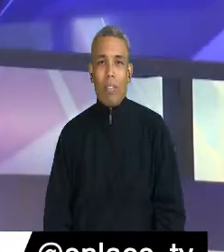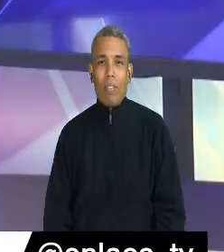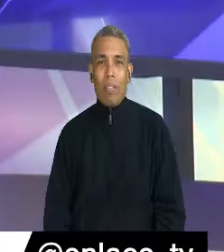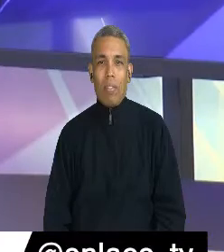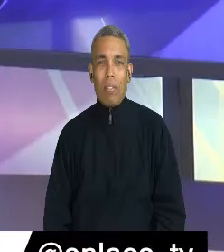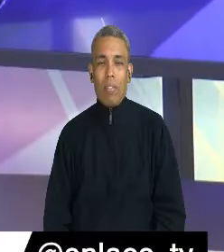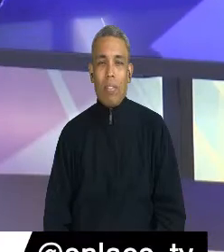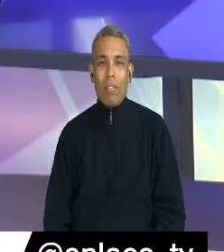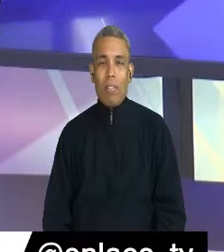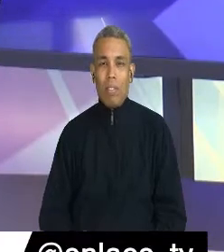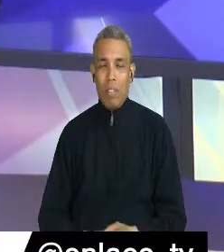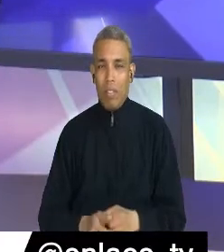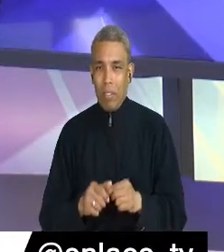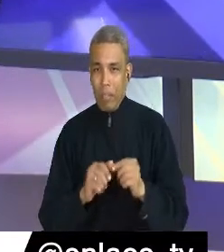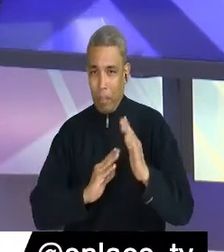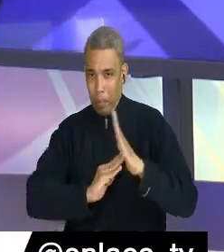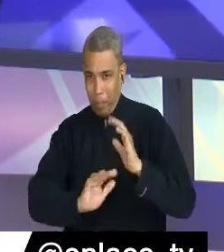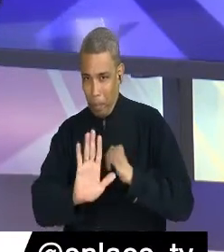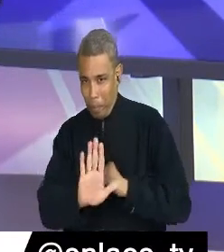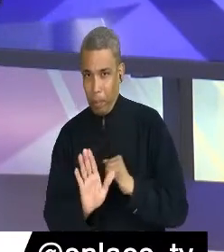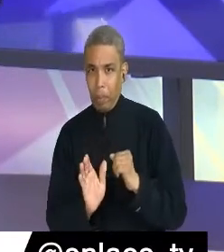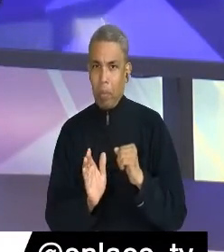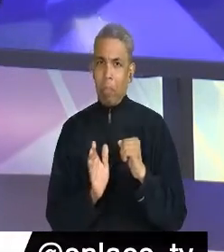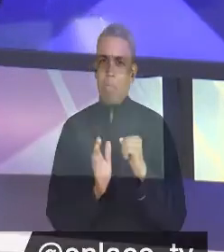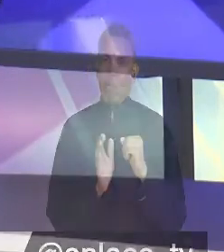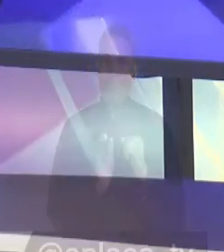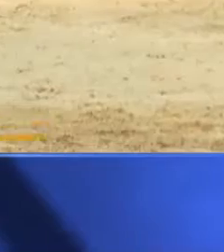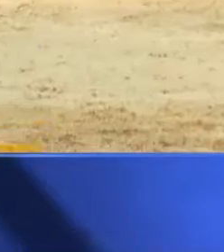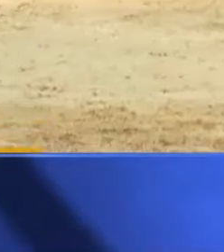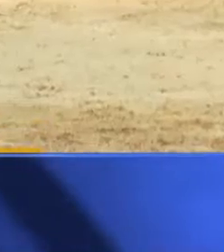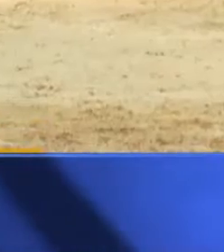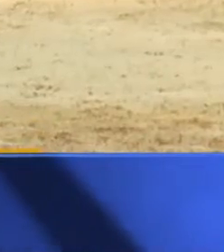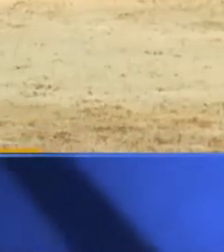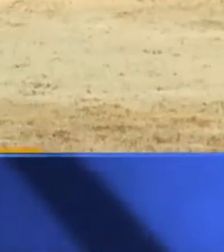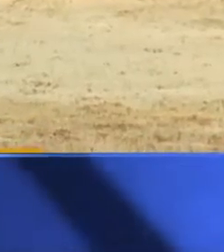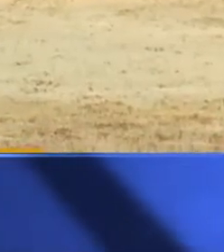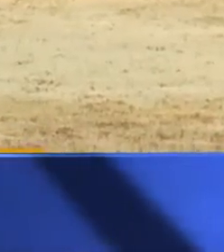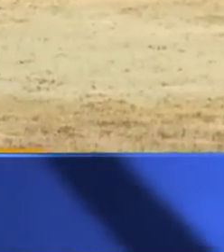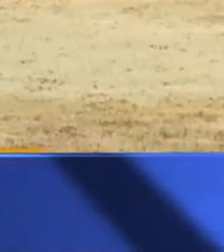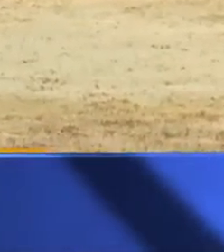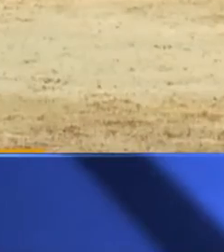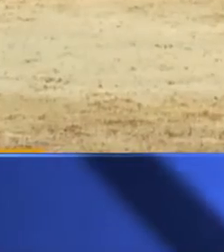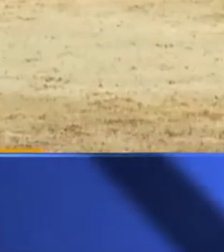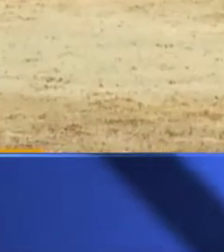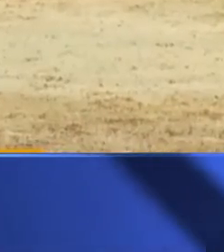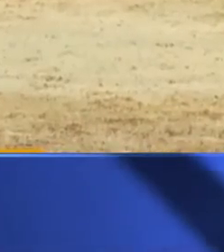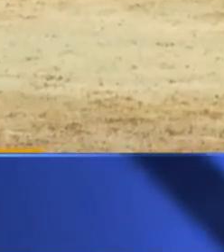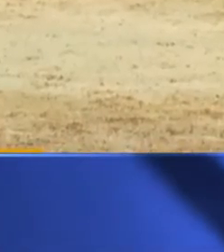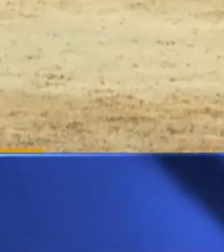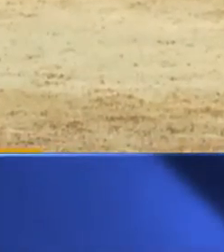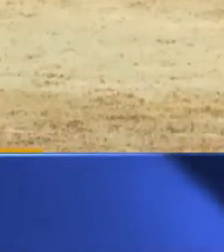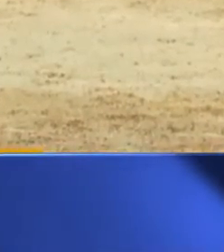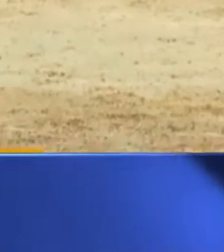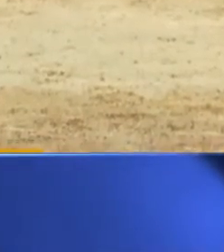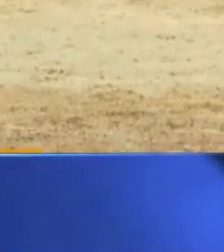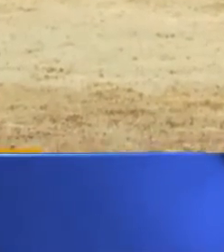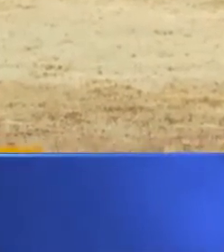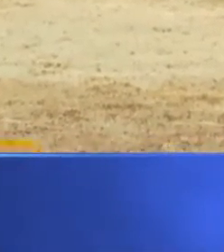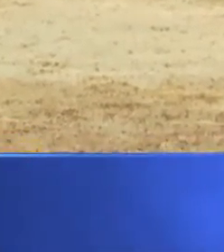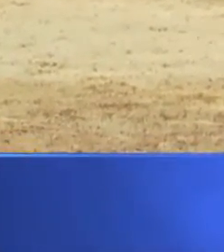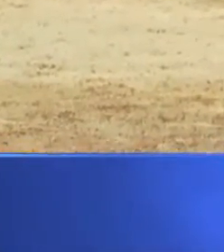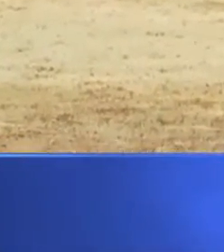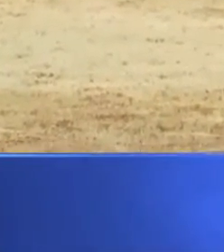espere después de la pausa información sobre los partidos de software que se juegan en el marco del campeonato nacional en el estadio joaquín barros machos ya